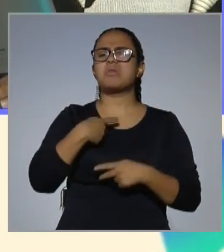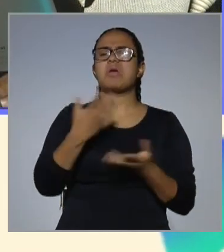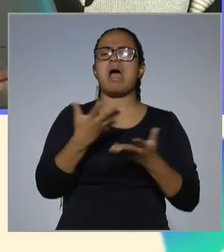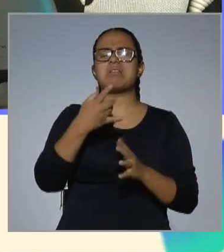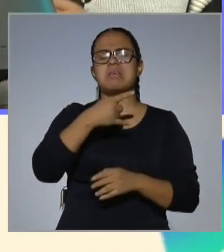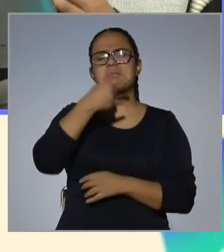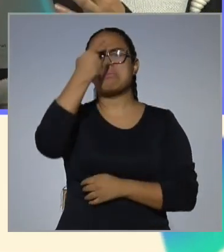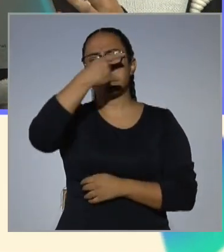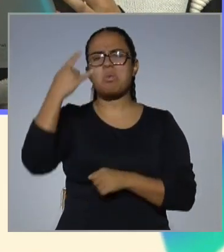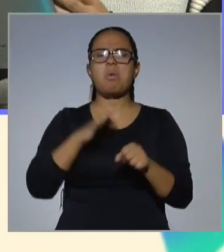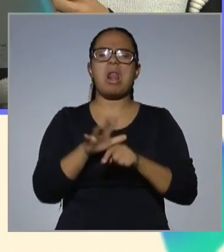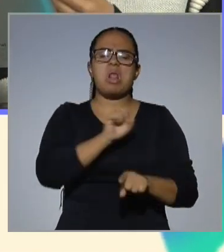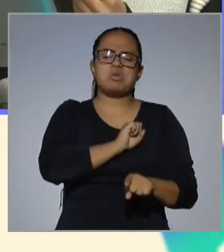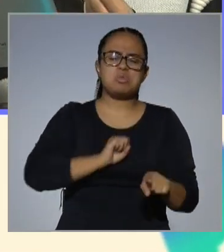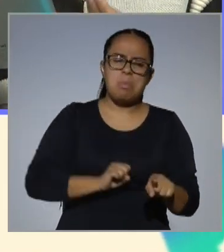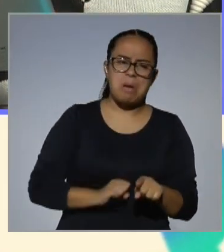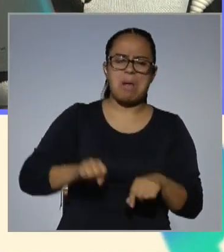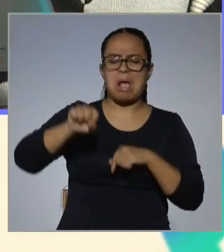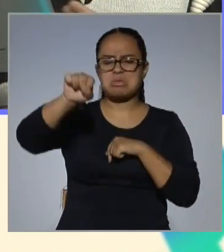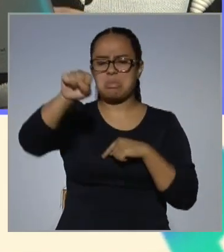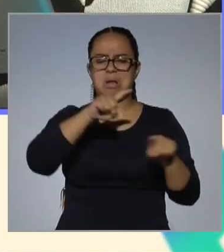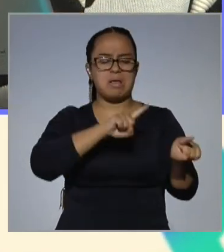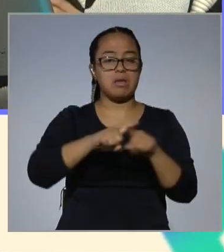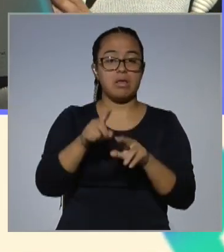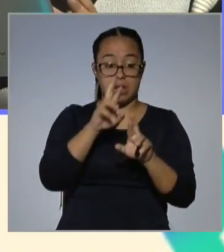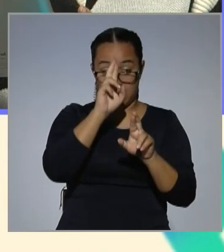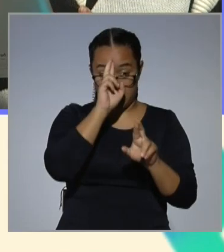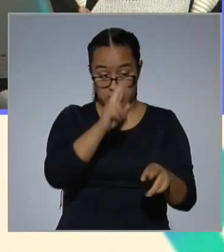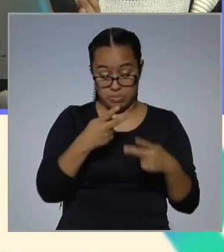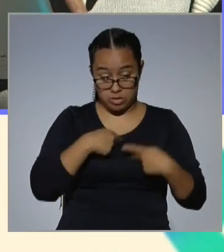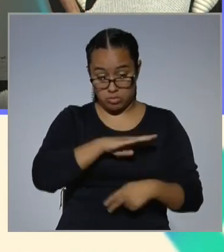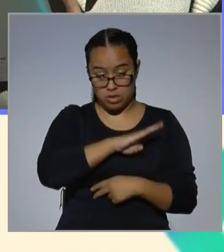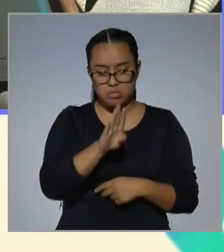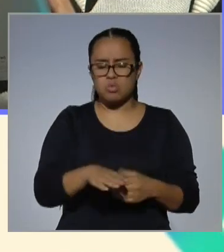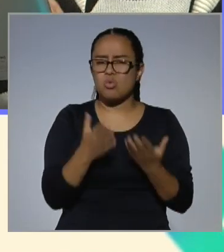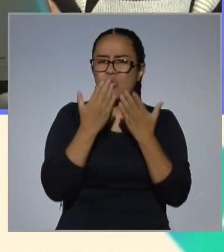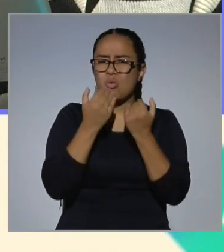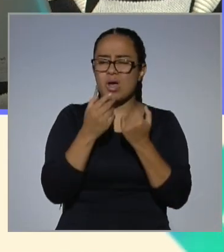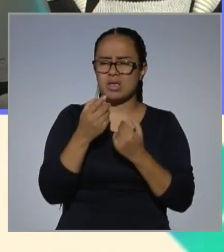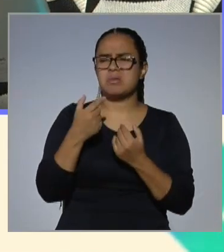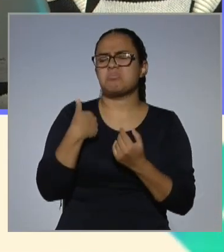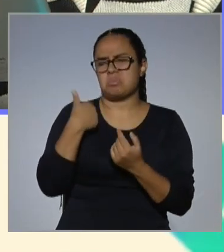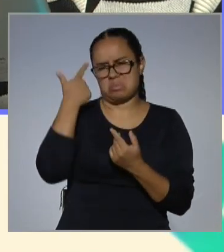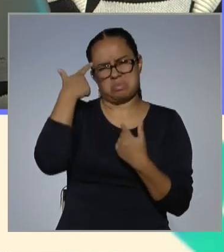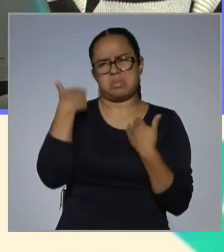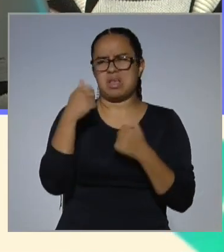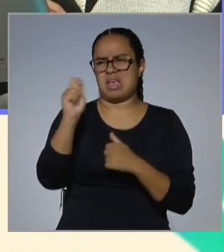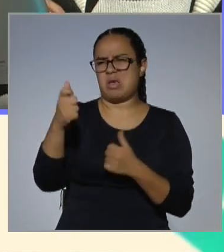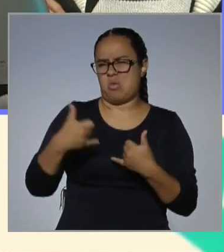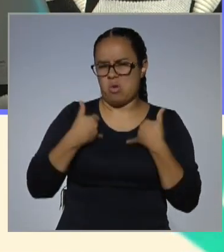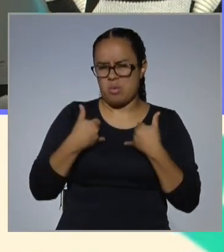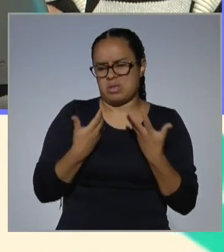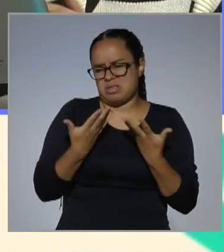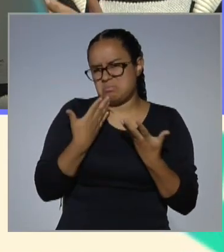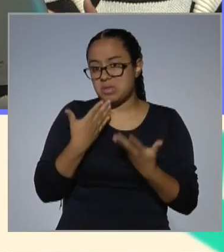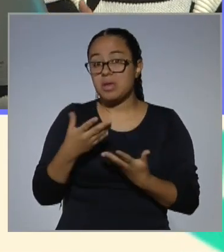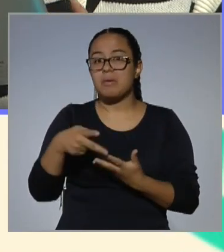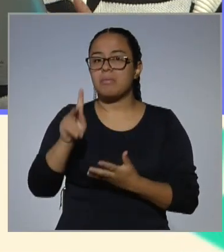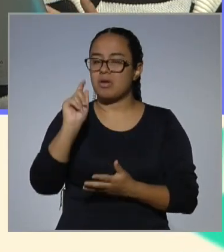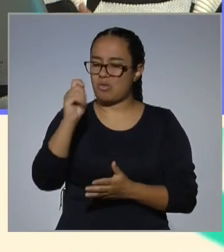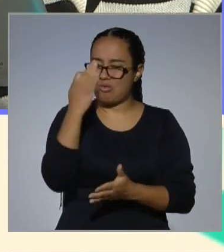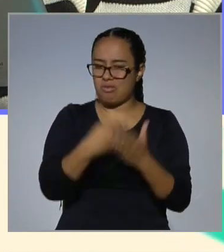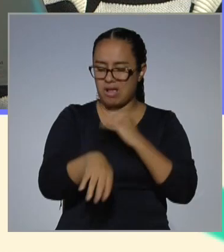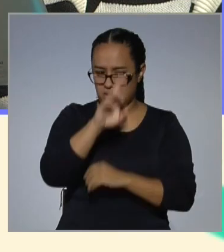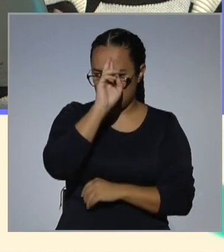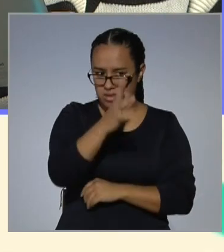otros personajes y no hay respeto para los difuntos. Comprendo que sean jóvenes, pero siento que es una falta de respeto. Mucha gente tenemos la